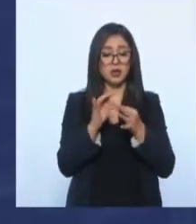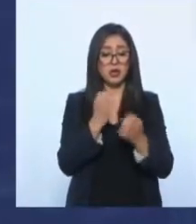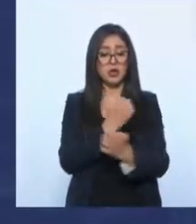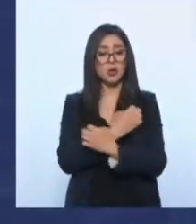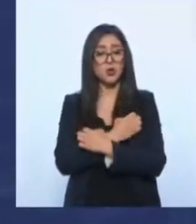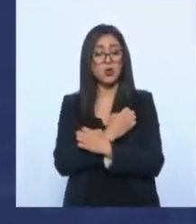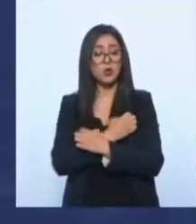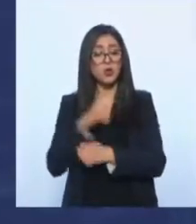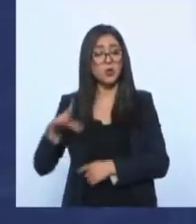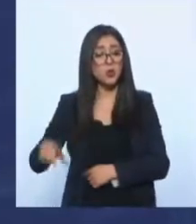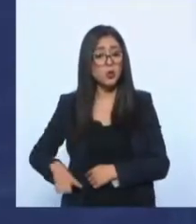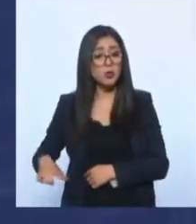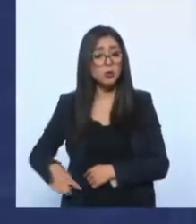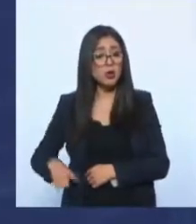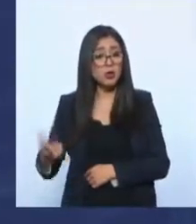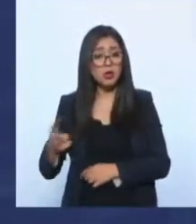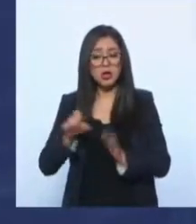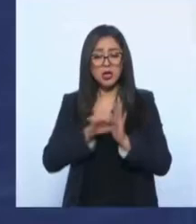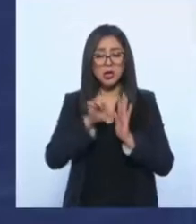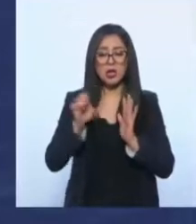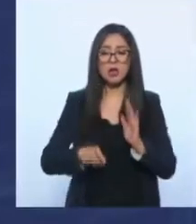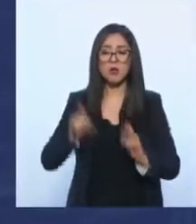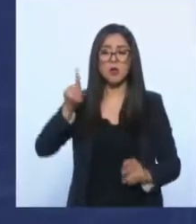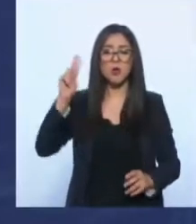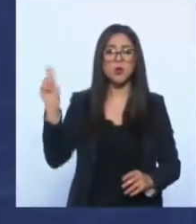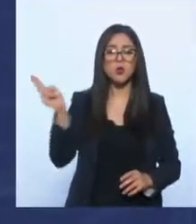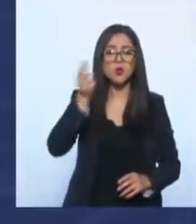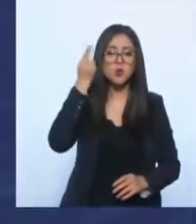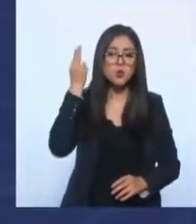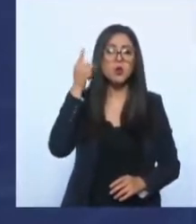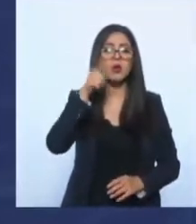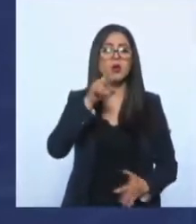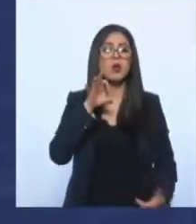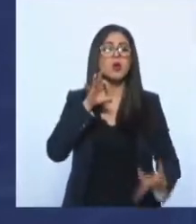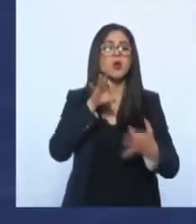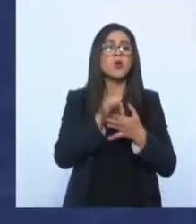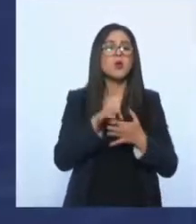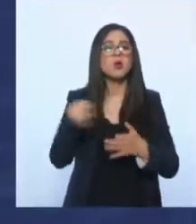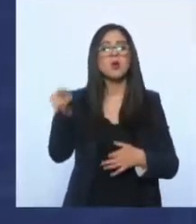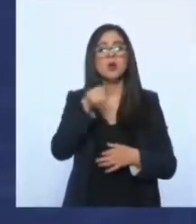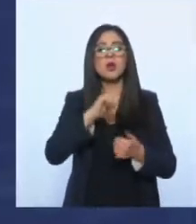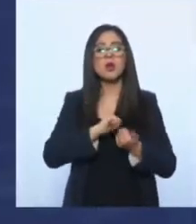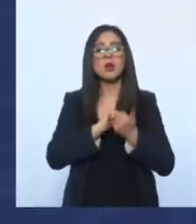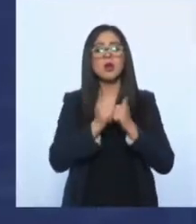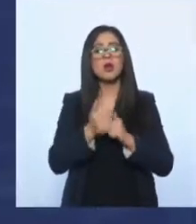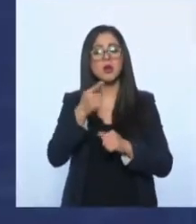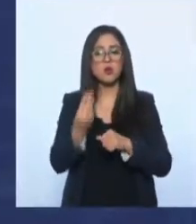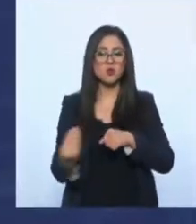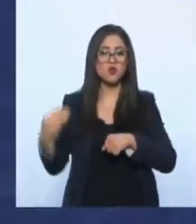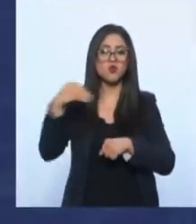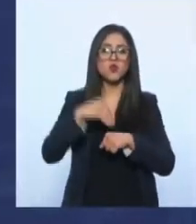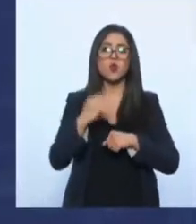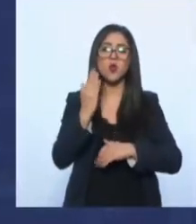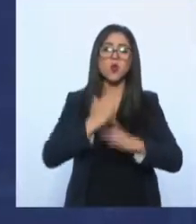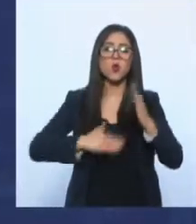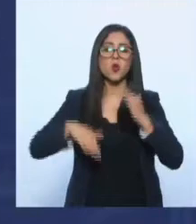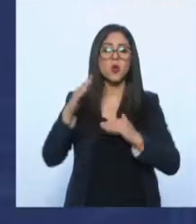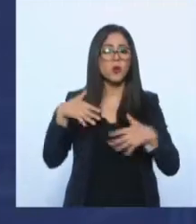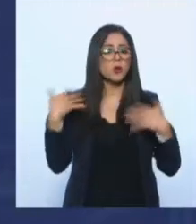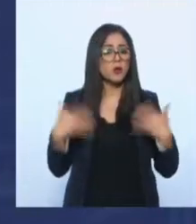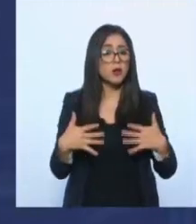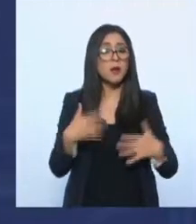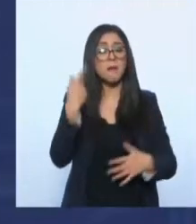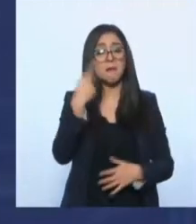uno de los ejemplos que tenemos en el ranking mundial, que de alguna forma está muy bien colocada. Y para mí la